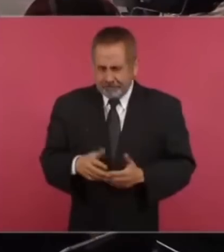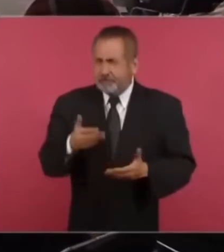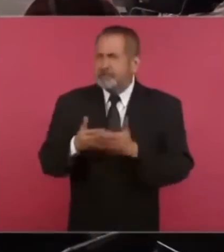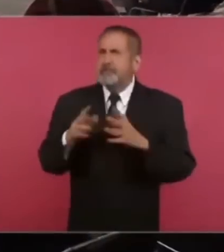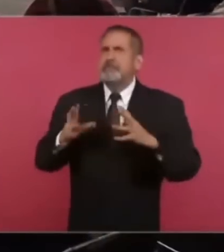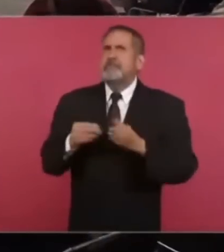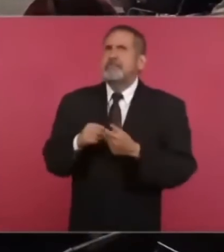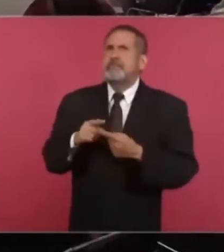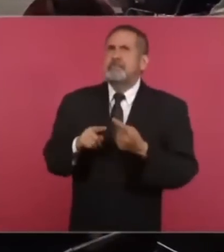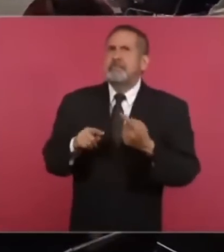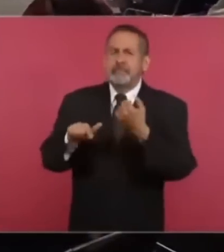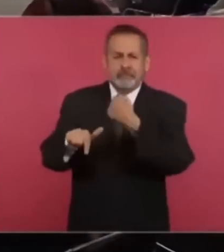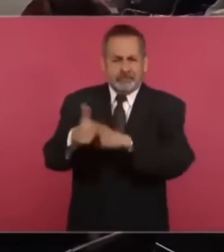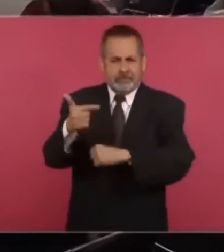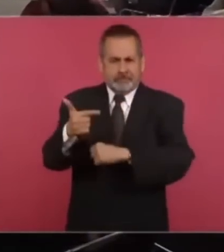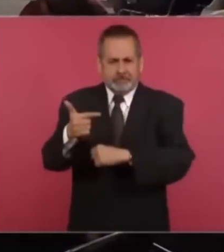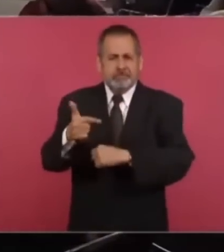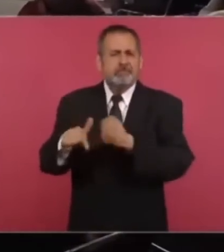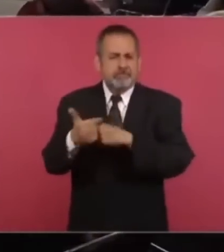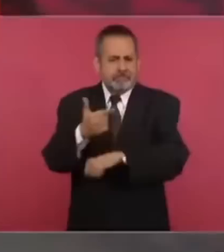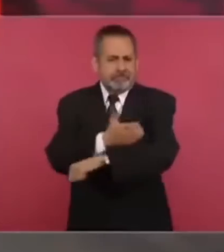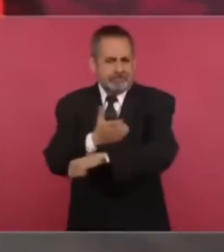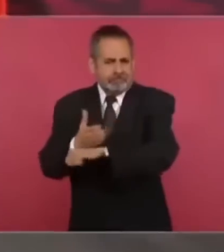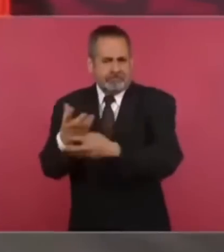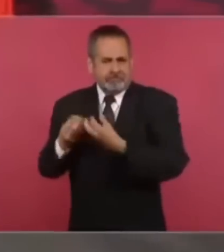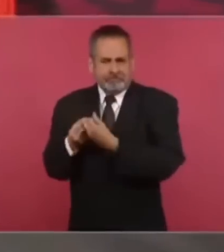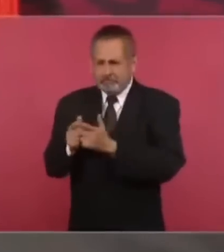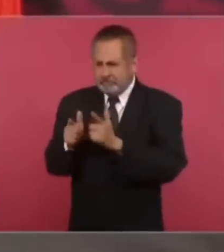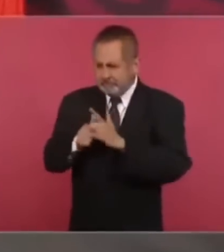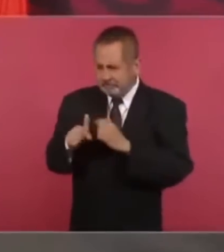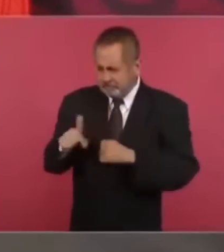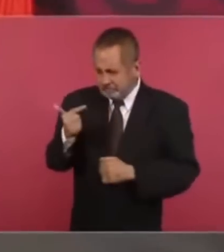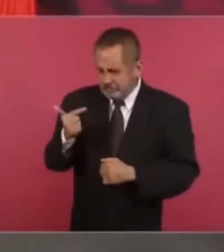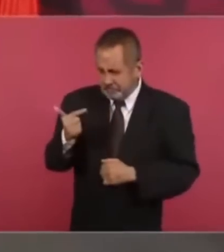ahorita somos 12 compañeros,